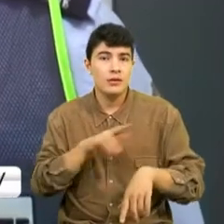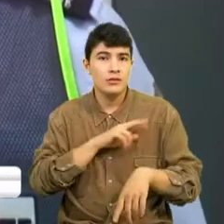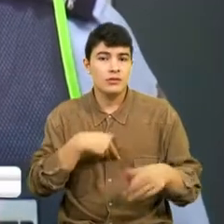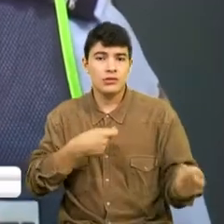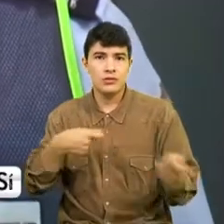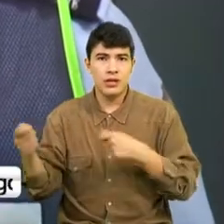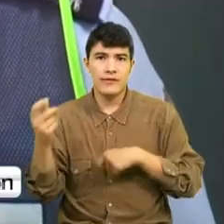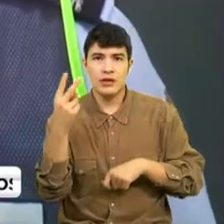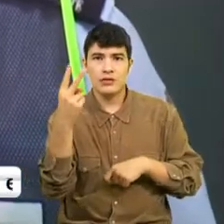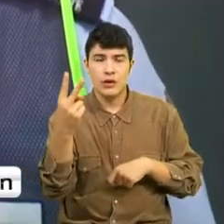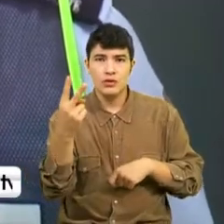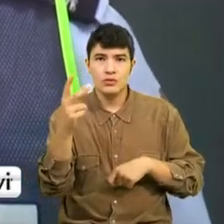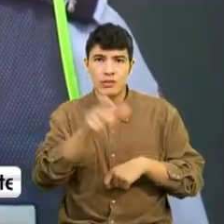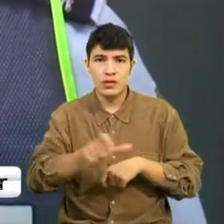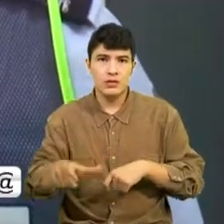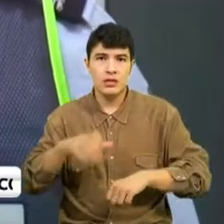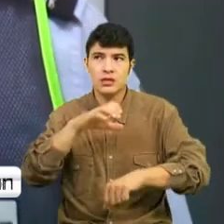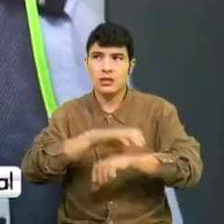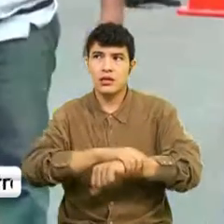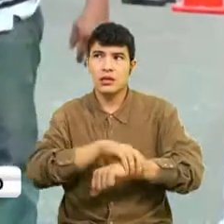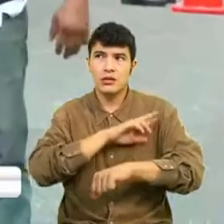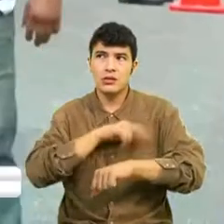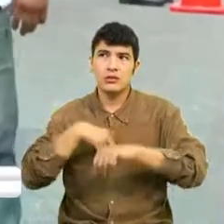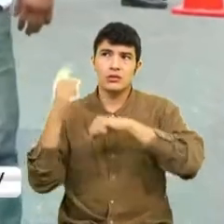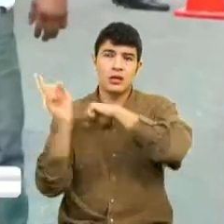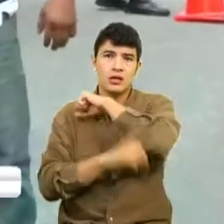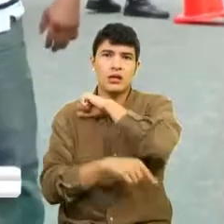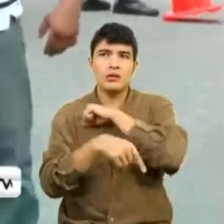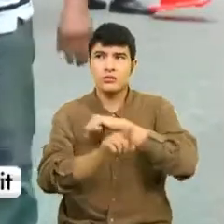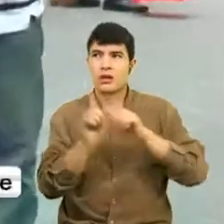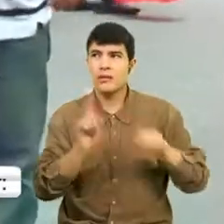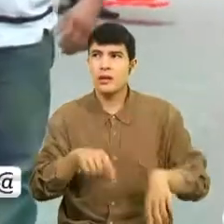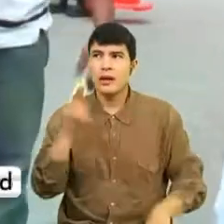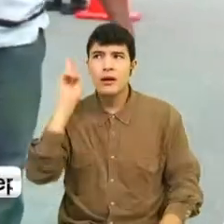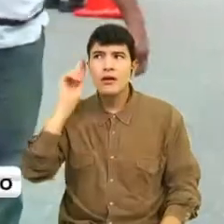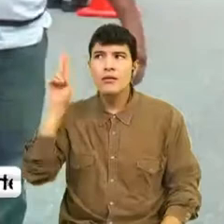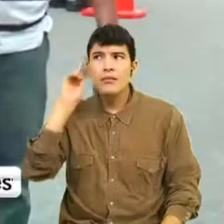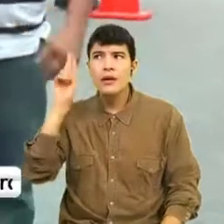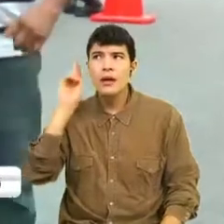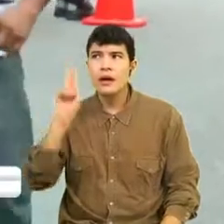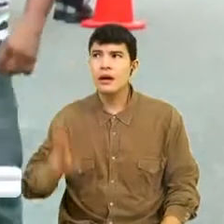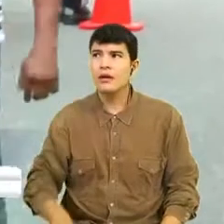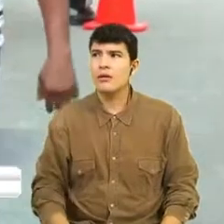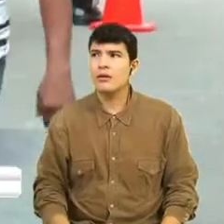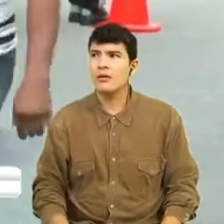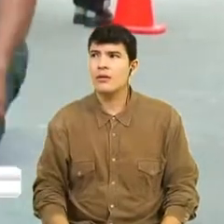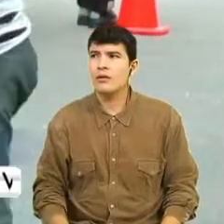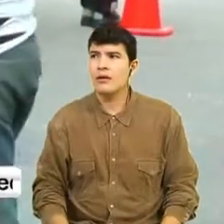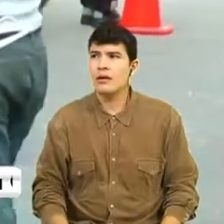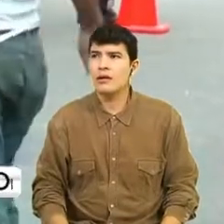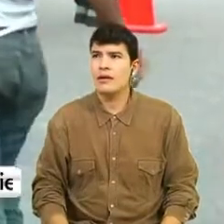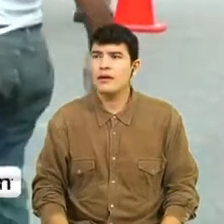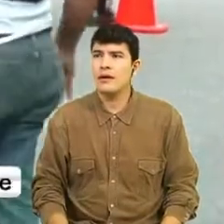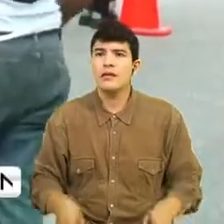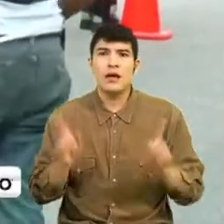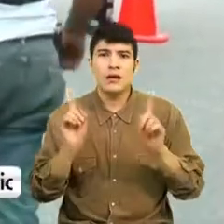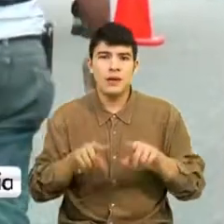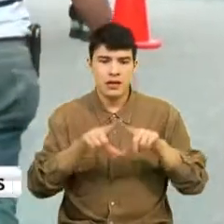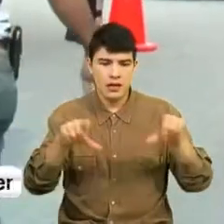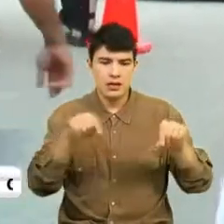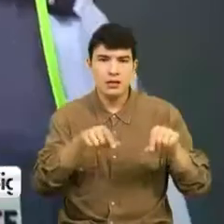dos conductores y los hemos sancionado por estado de embriaguez. También se ha hecho por seguro obligatorio, que no lo tiene